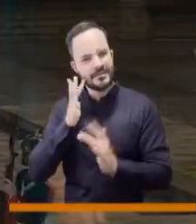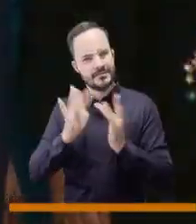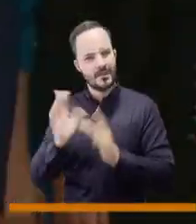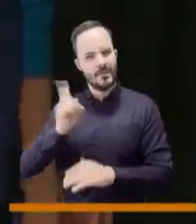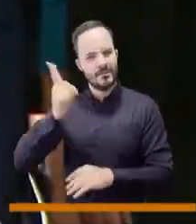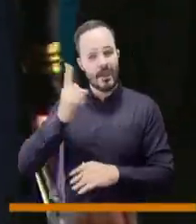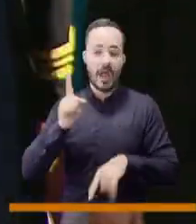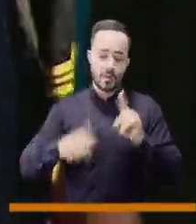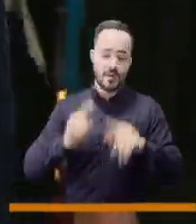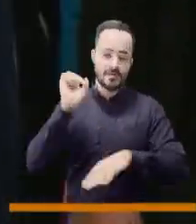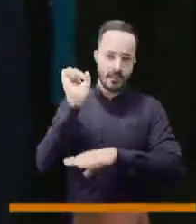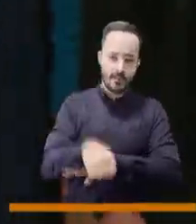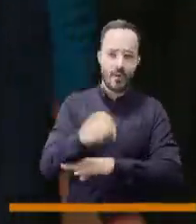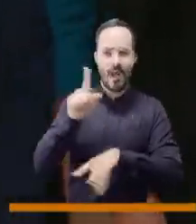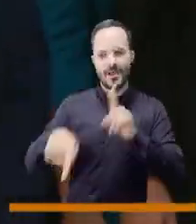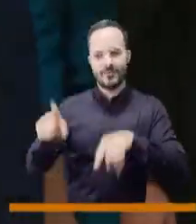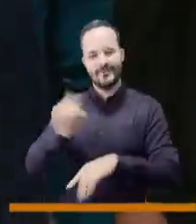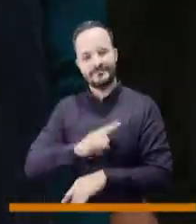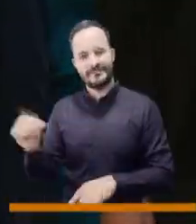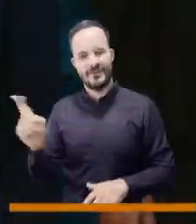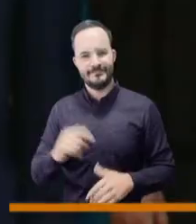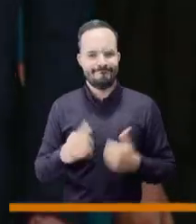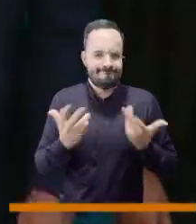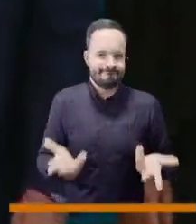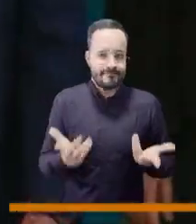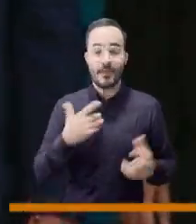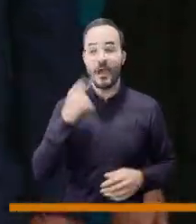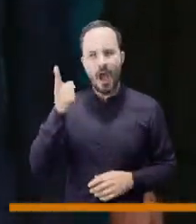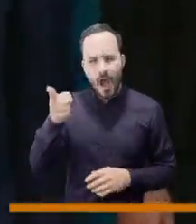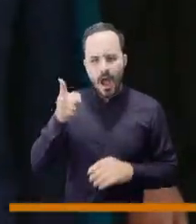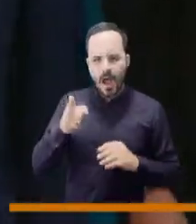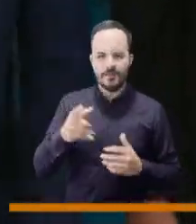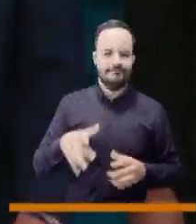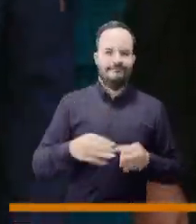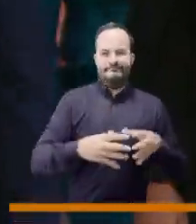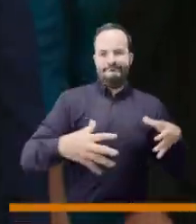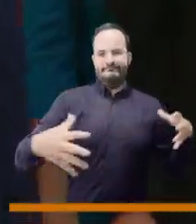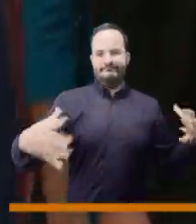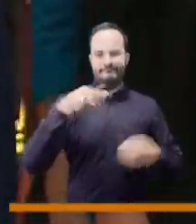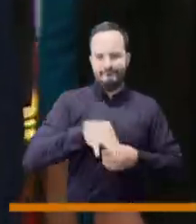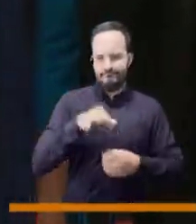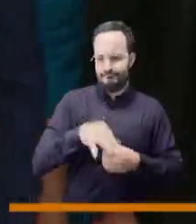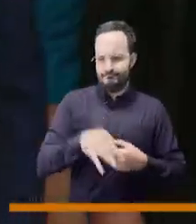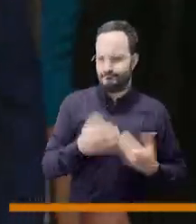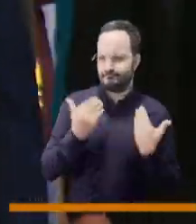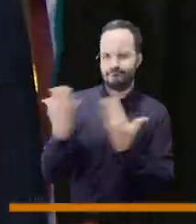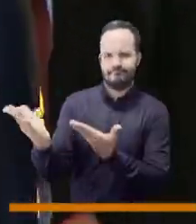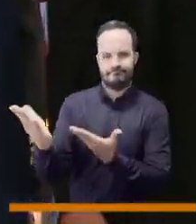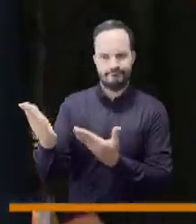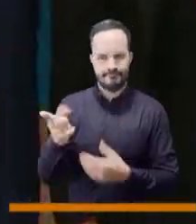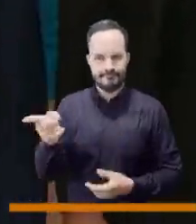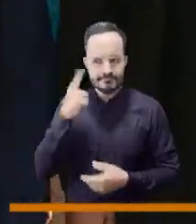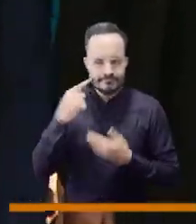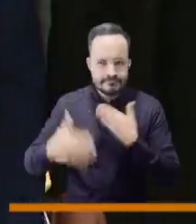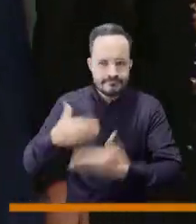algunas pasaron, algunas no, pero que obedecen ¿a qué? A las necesidades de la mayoría de la gente que votó, que votó por